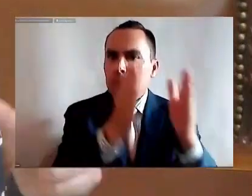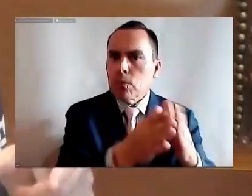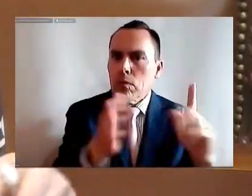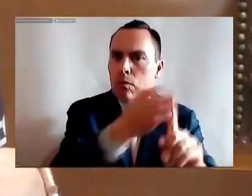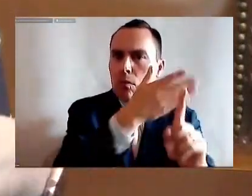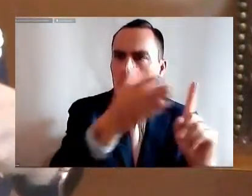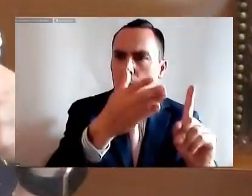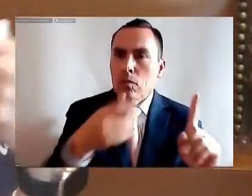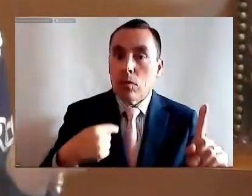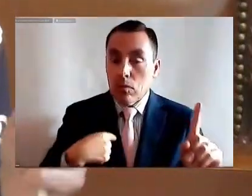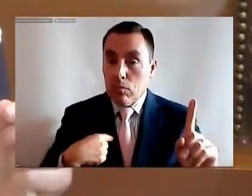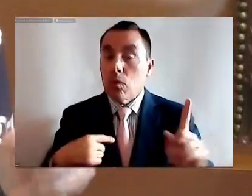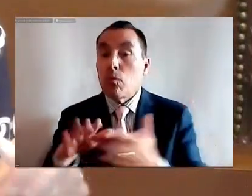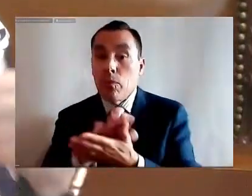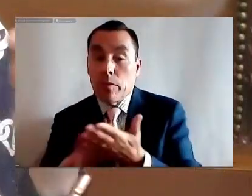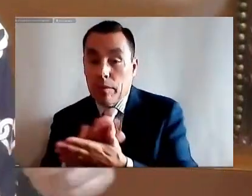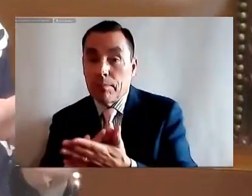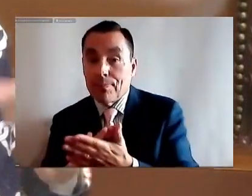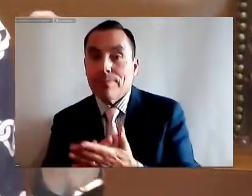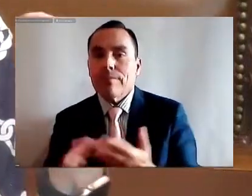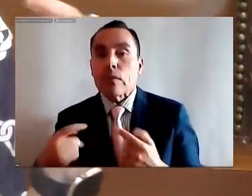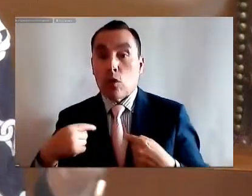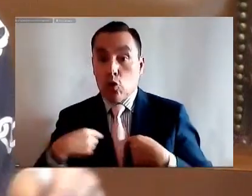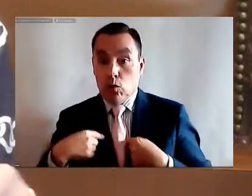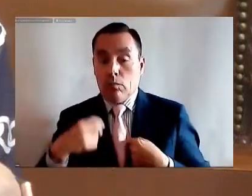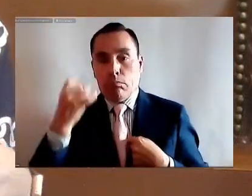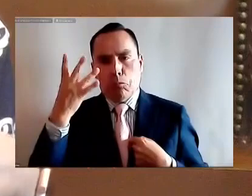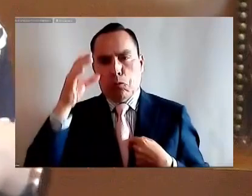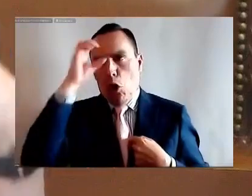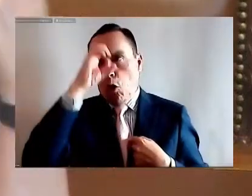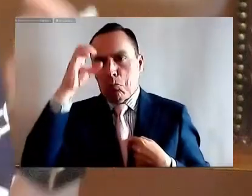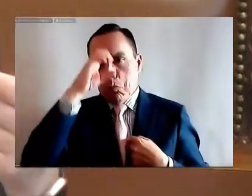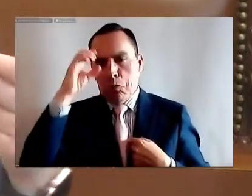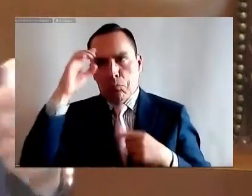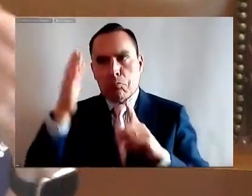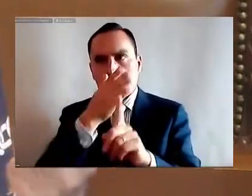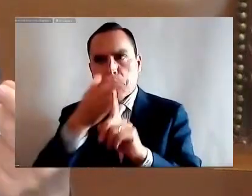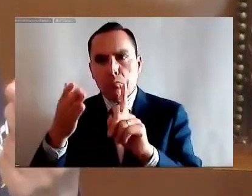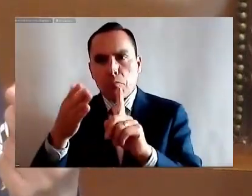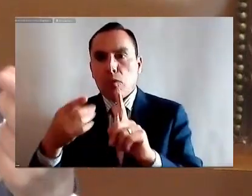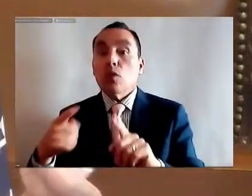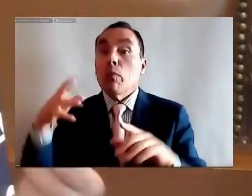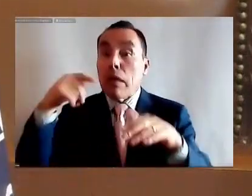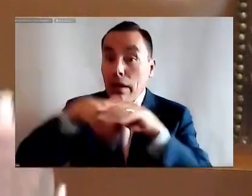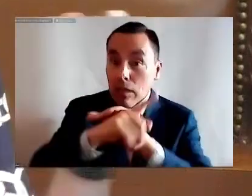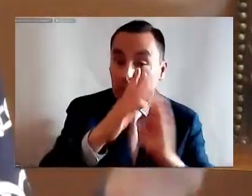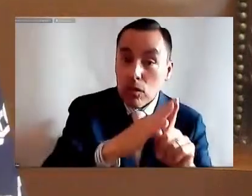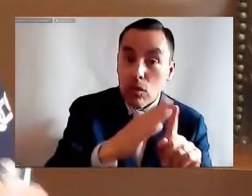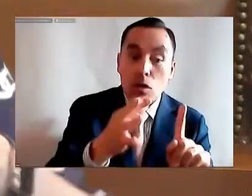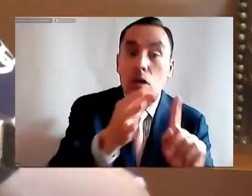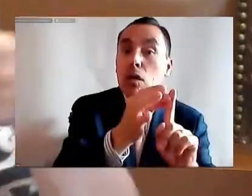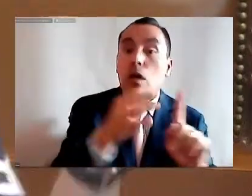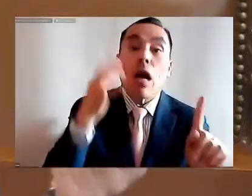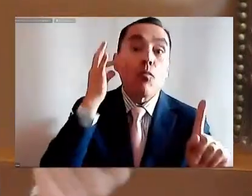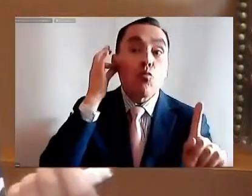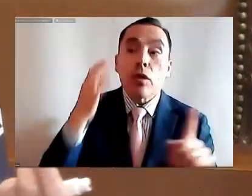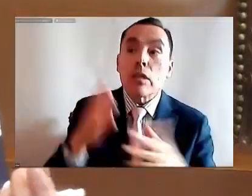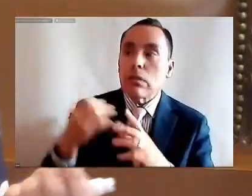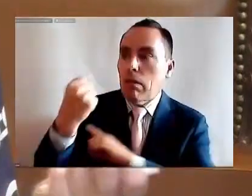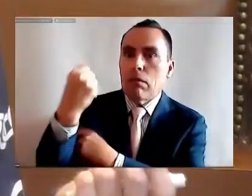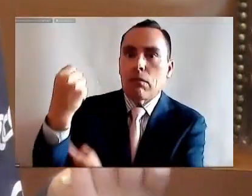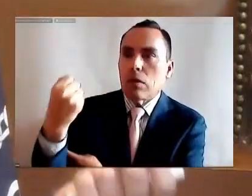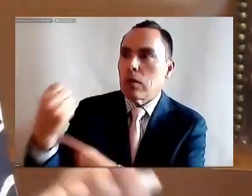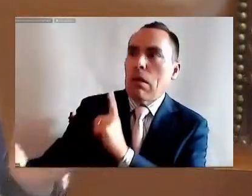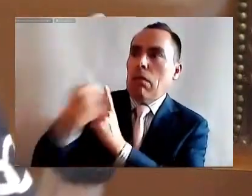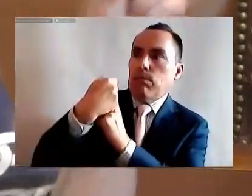intrafamiliar. Entonces, ahí también tenemos un espacio de trabajo para repensar un poco cómo entendemos la fuerza cuando se da en contextos de